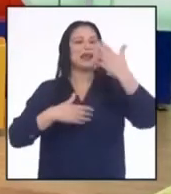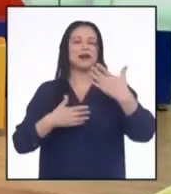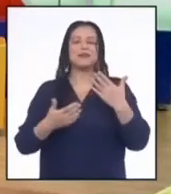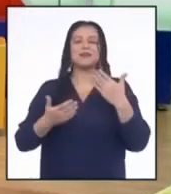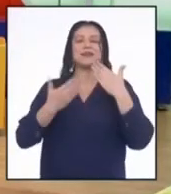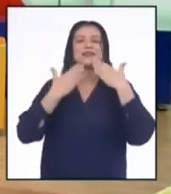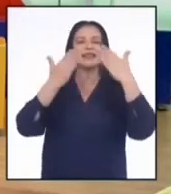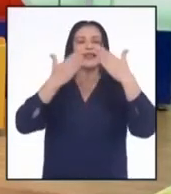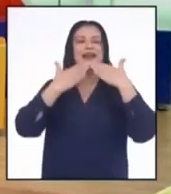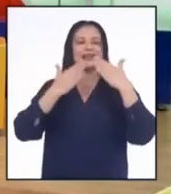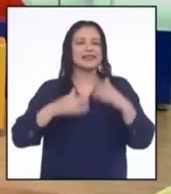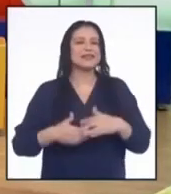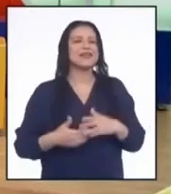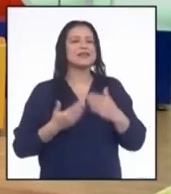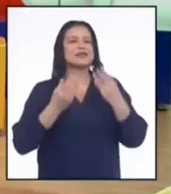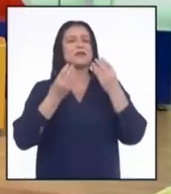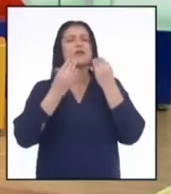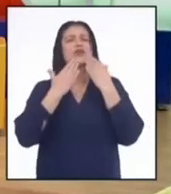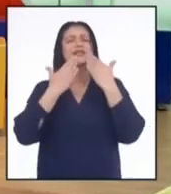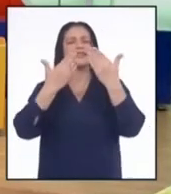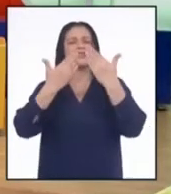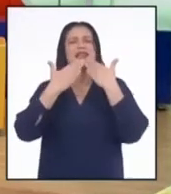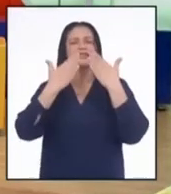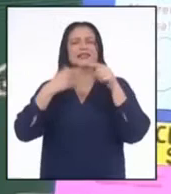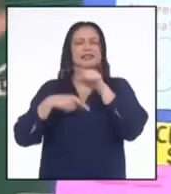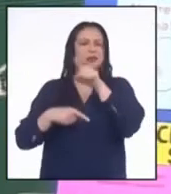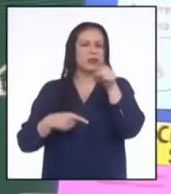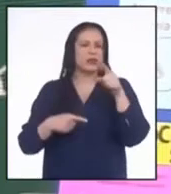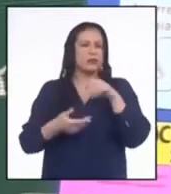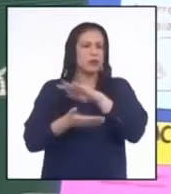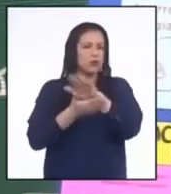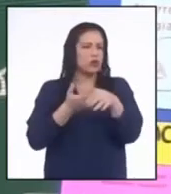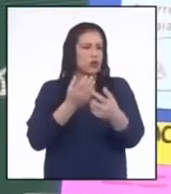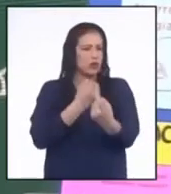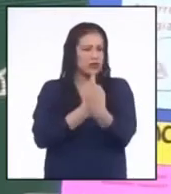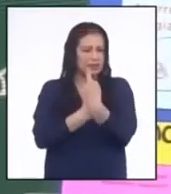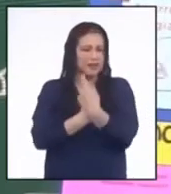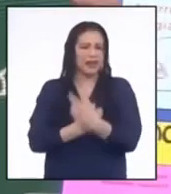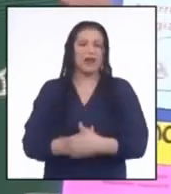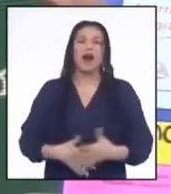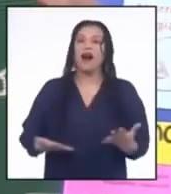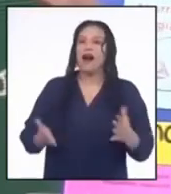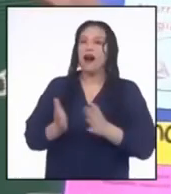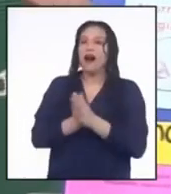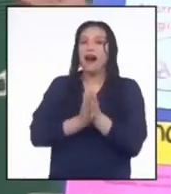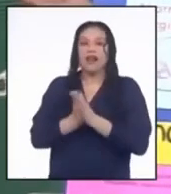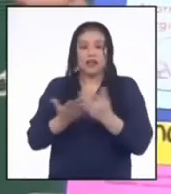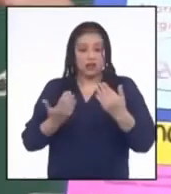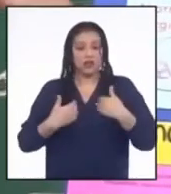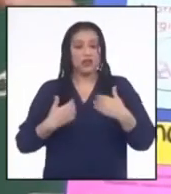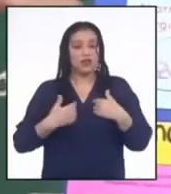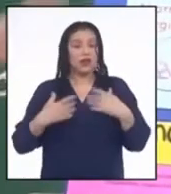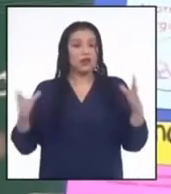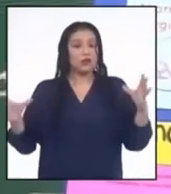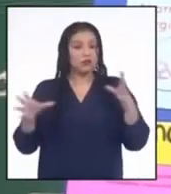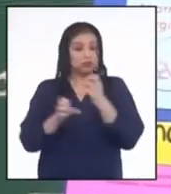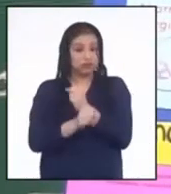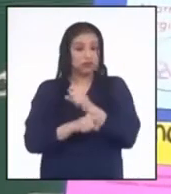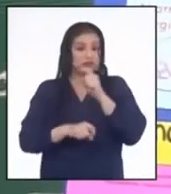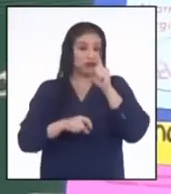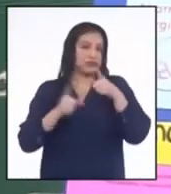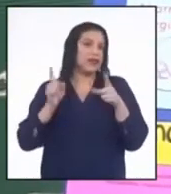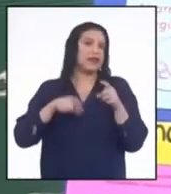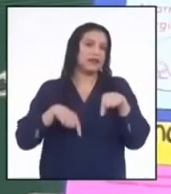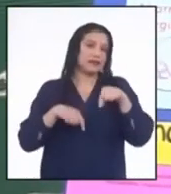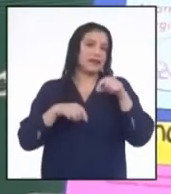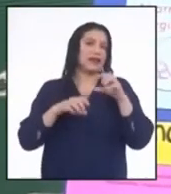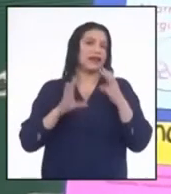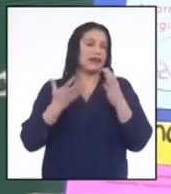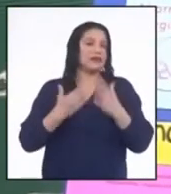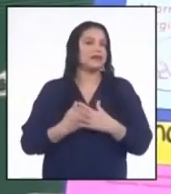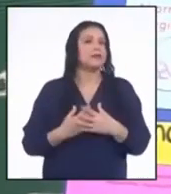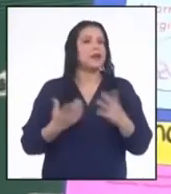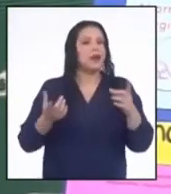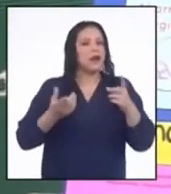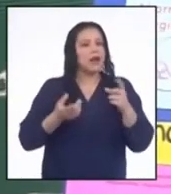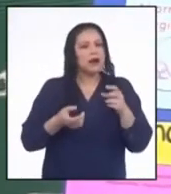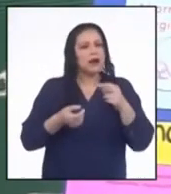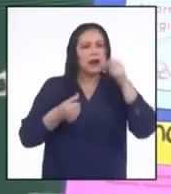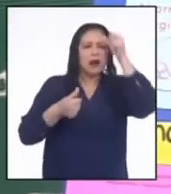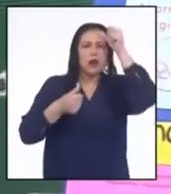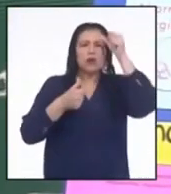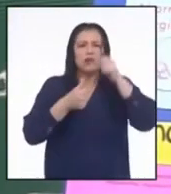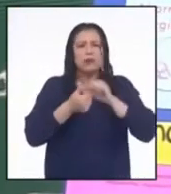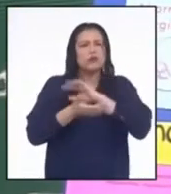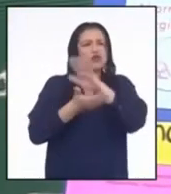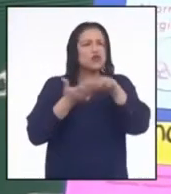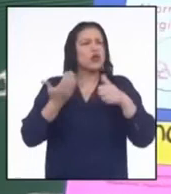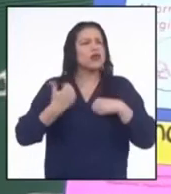profesora. Gracias. Muchas gracias por todo, profesora. Tengo algunas conclusiones del programa de hoy. Hicimos una retroalimentación de todas